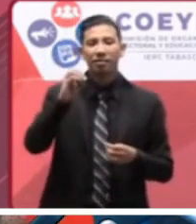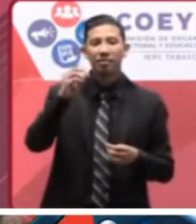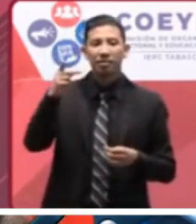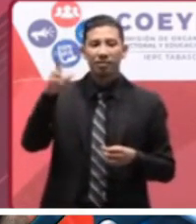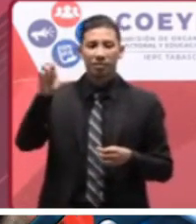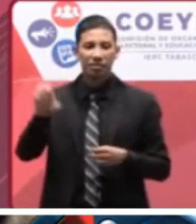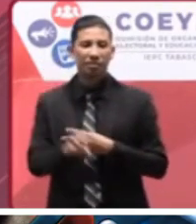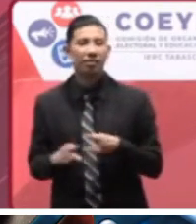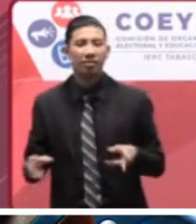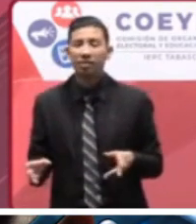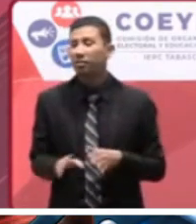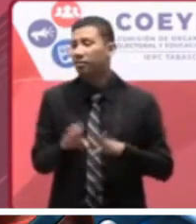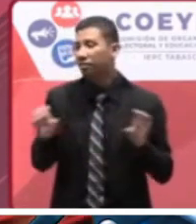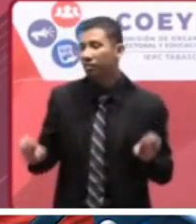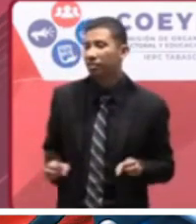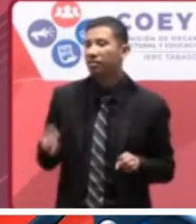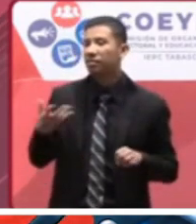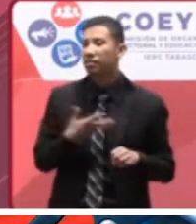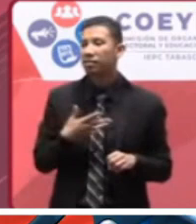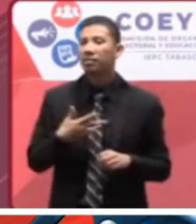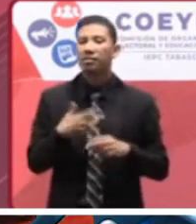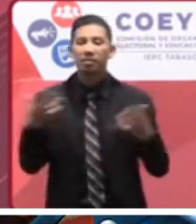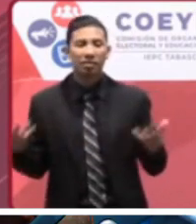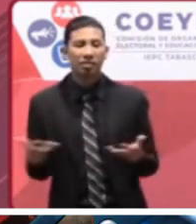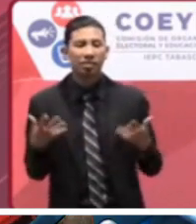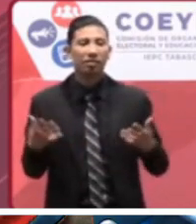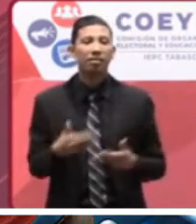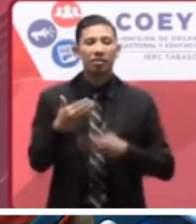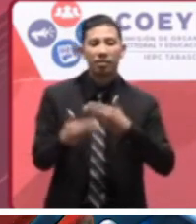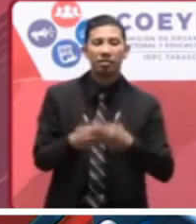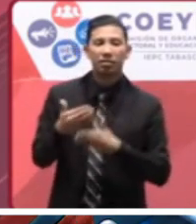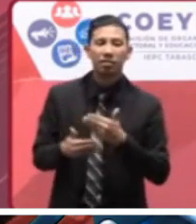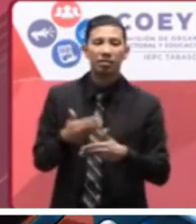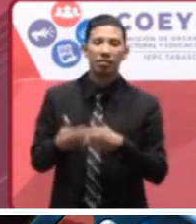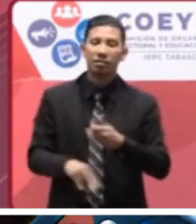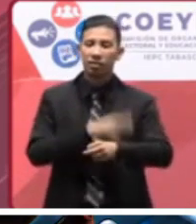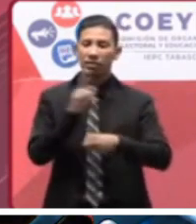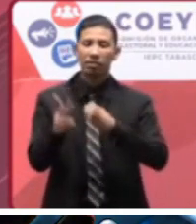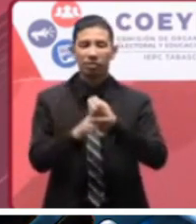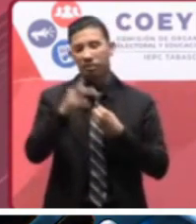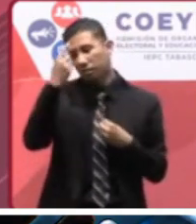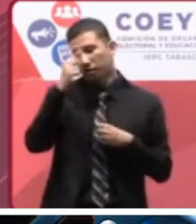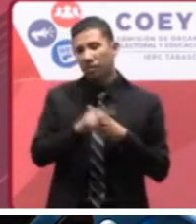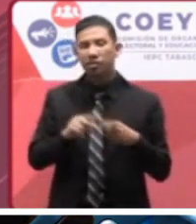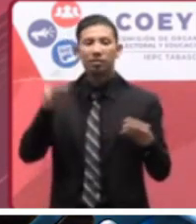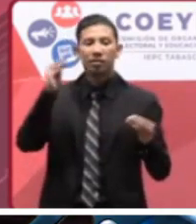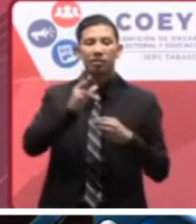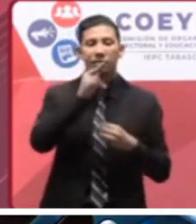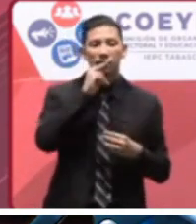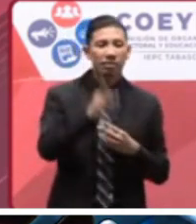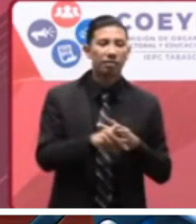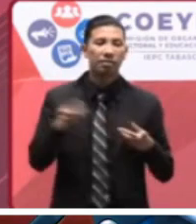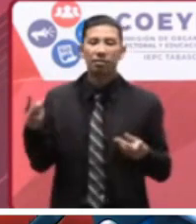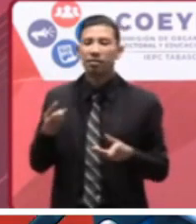O sea, tiene que haber evolución en este país y sobre todo para la democracia. Usted decía, bueno, hay quienes proponen que